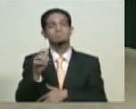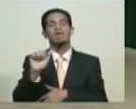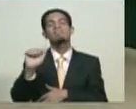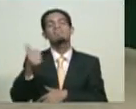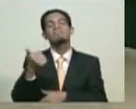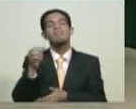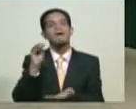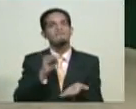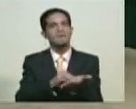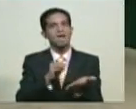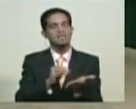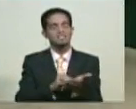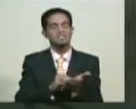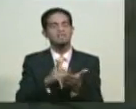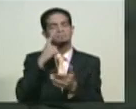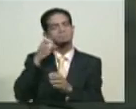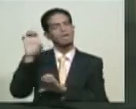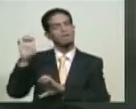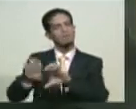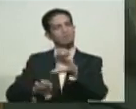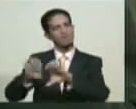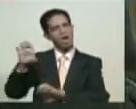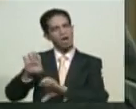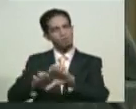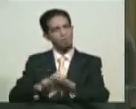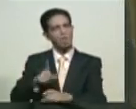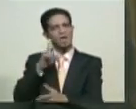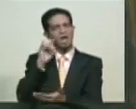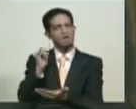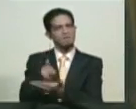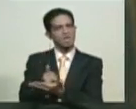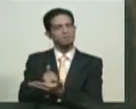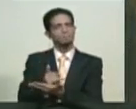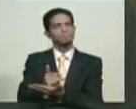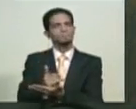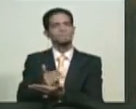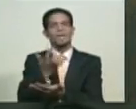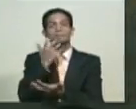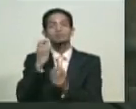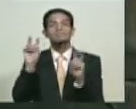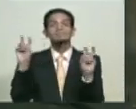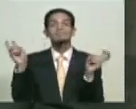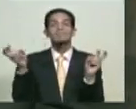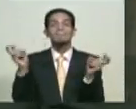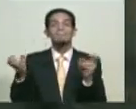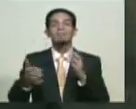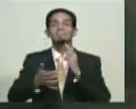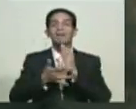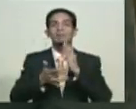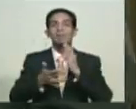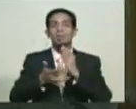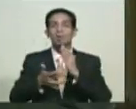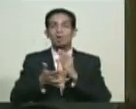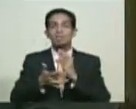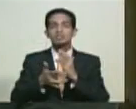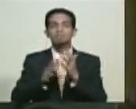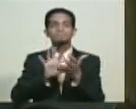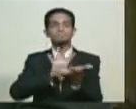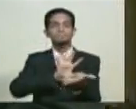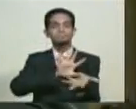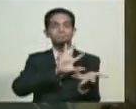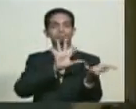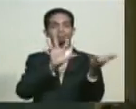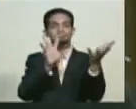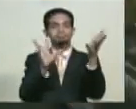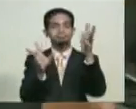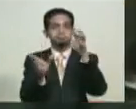para evaluar los distintos pormenores, donde el tema tecnológico, la adecuación necesaria para todos los